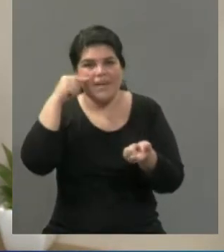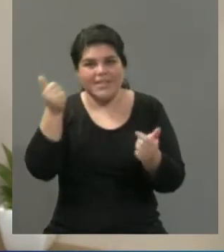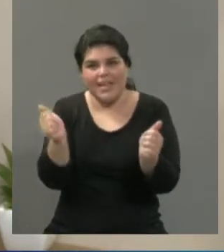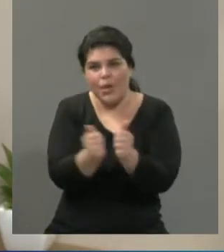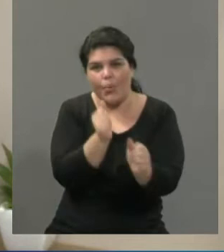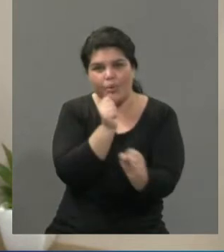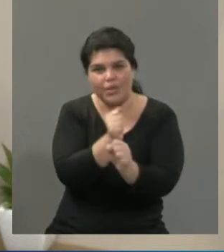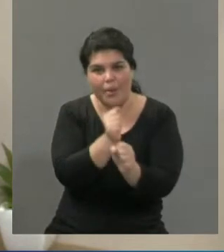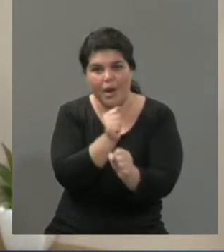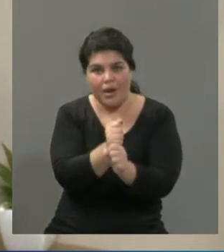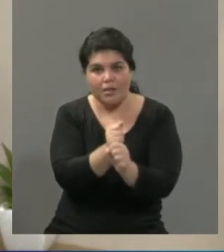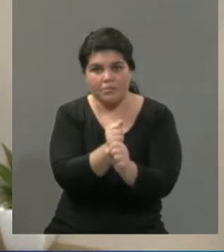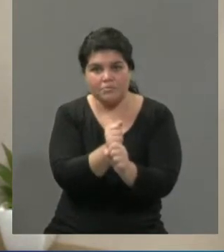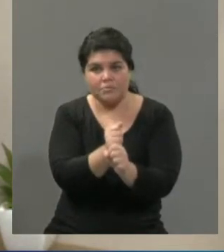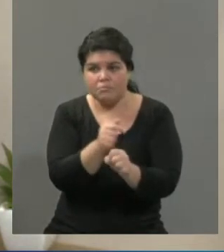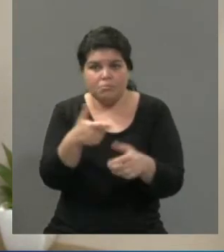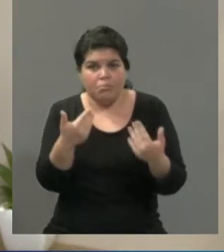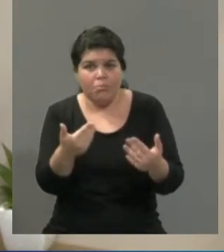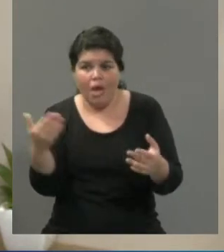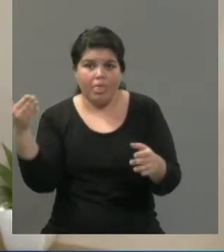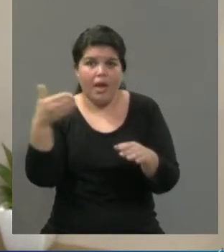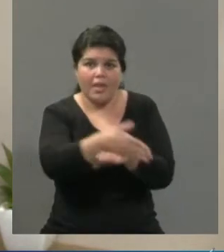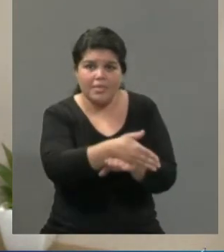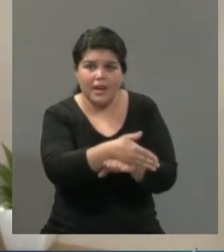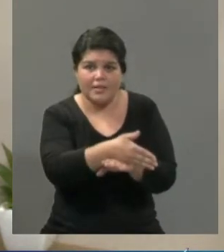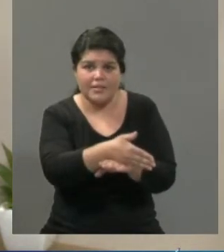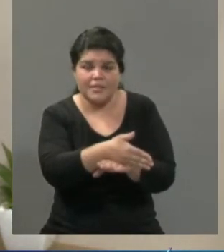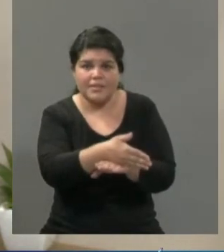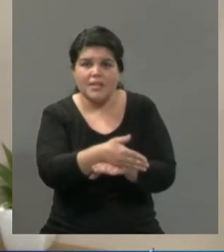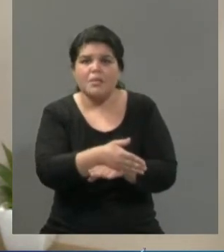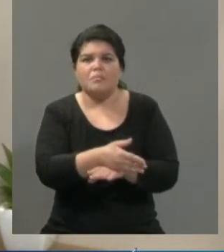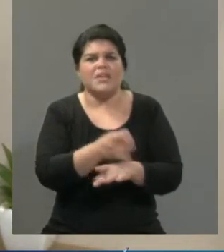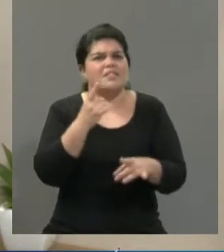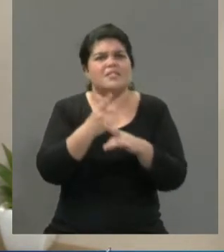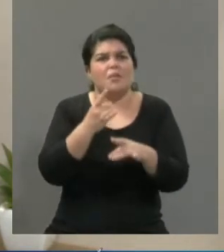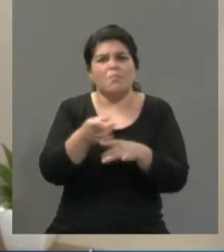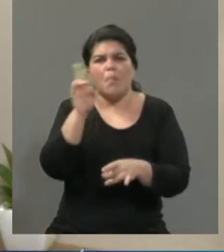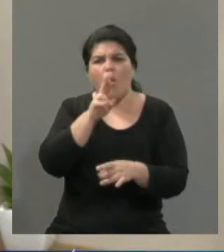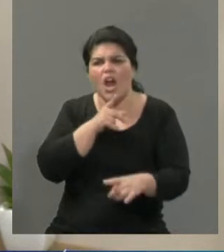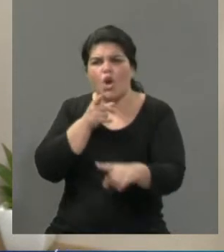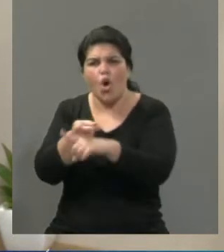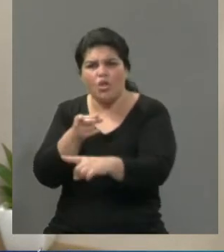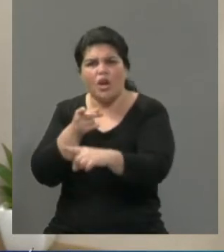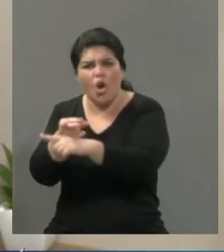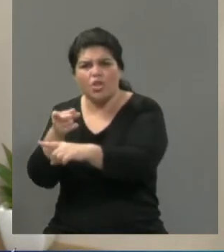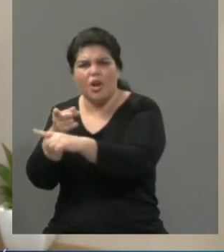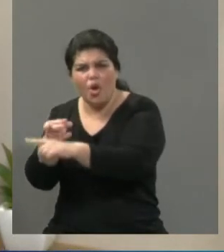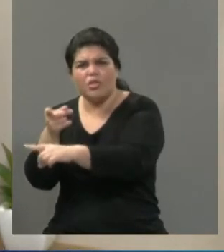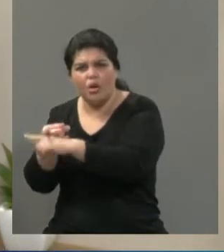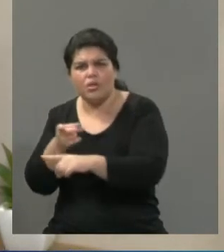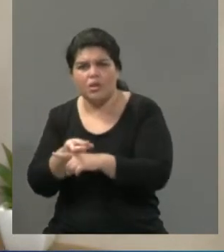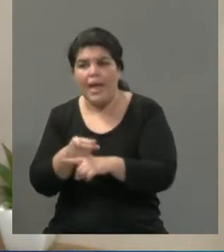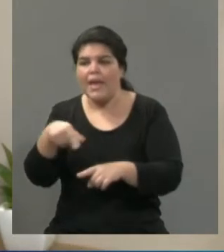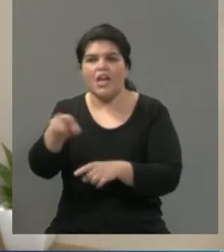los hombres que fueron a ese lugar, siempre a las mujeres y por el lado, como decías vos, de lo puramente sexual. No podían ir a las chicas a reunirse por un tema